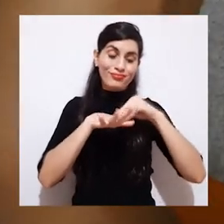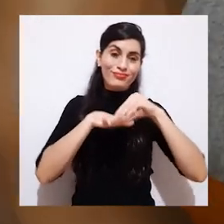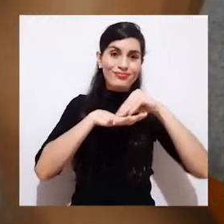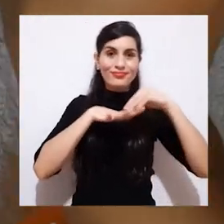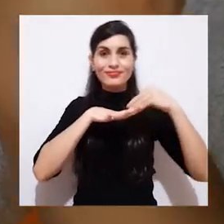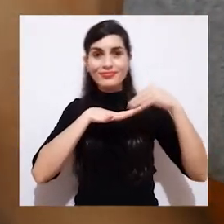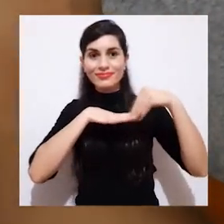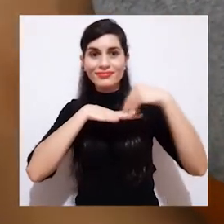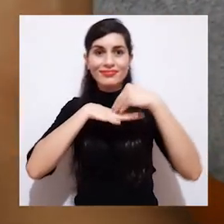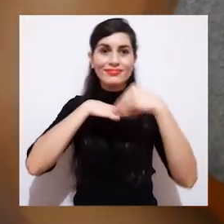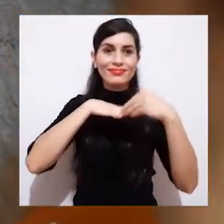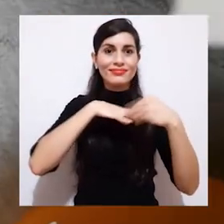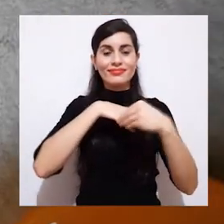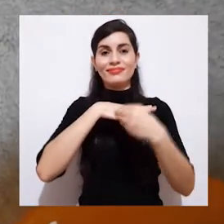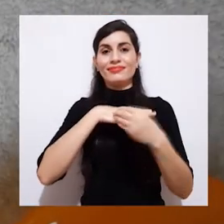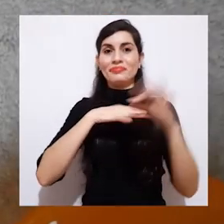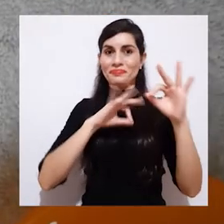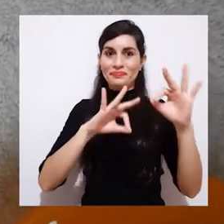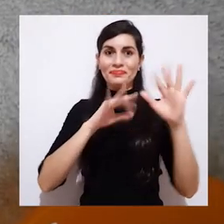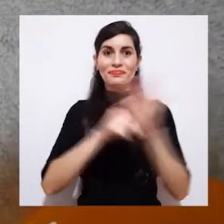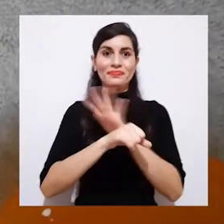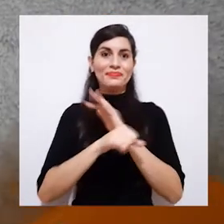con el látex.